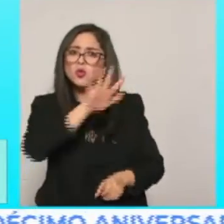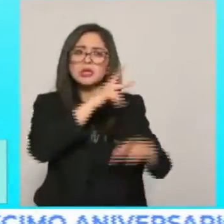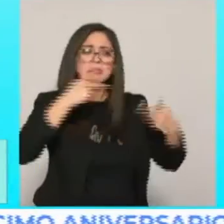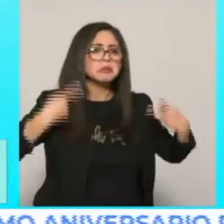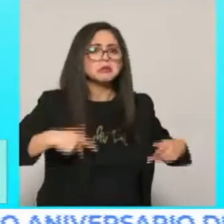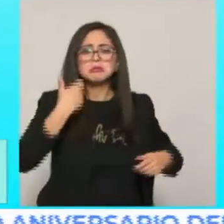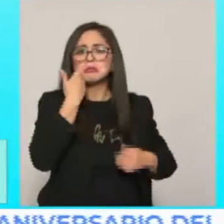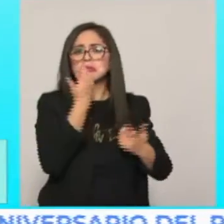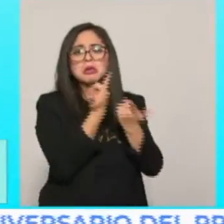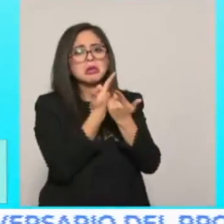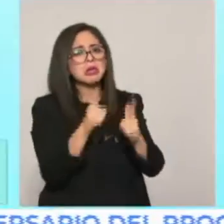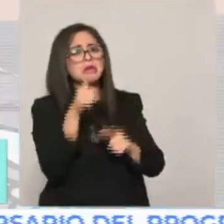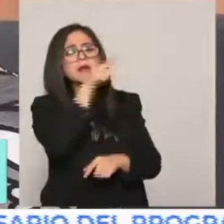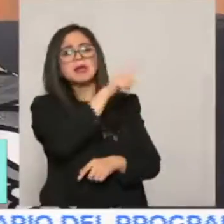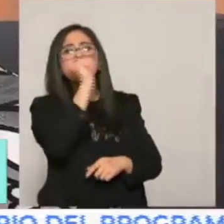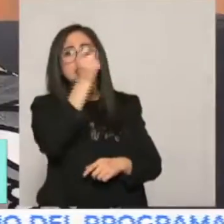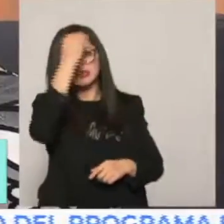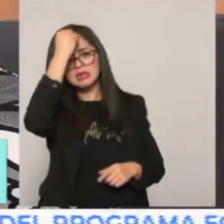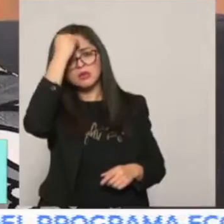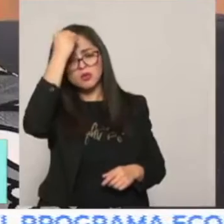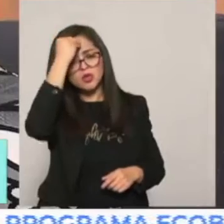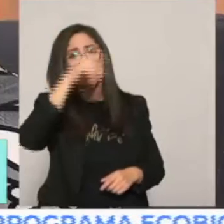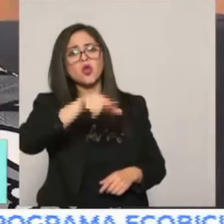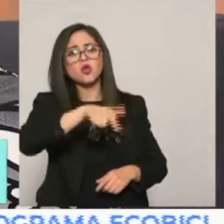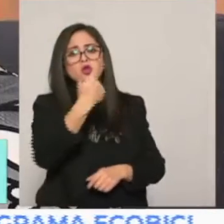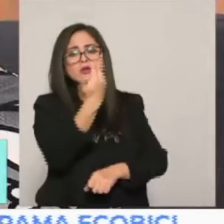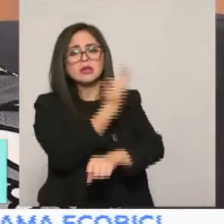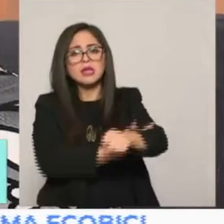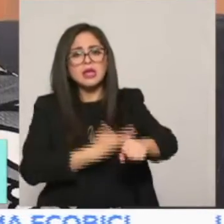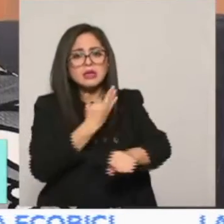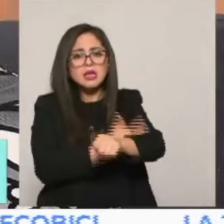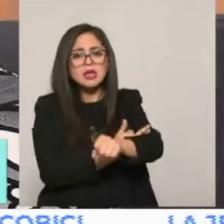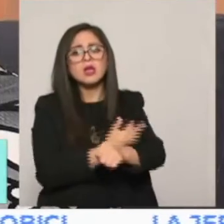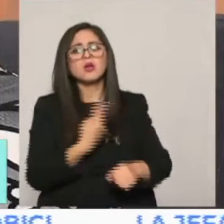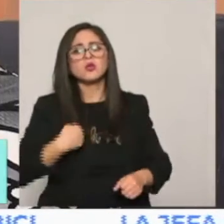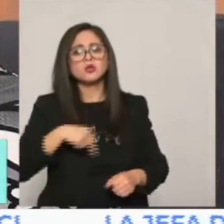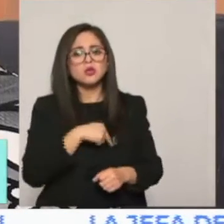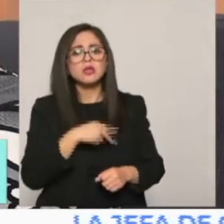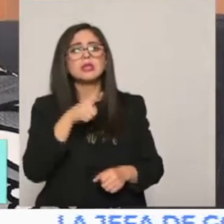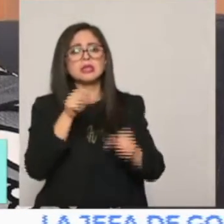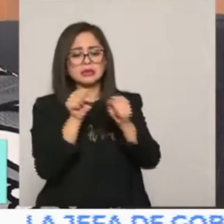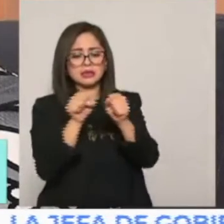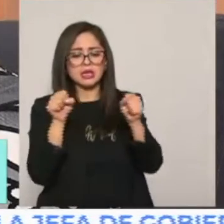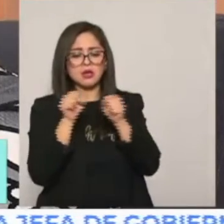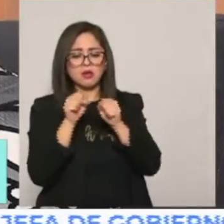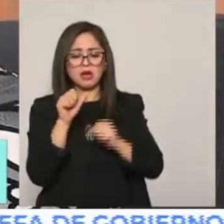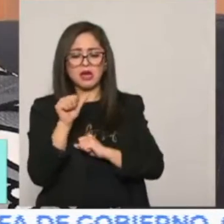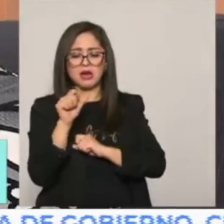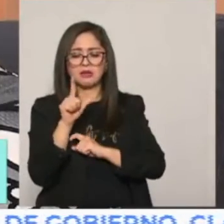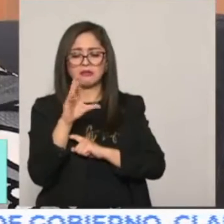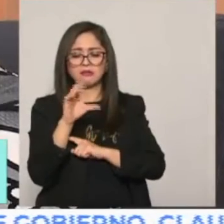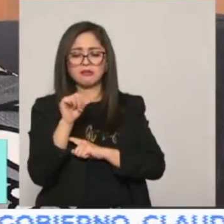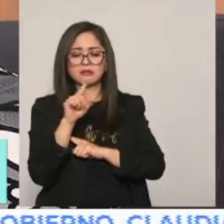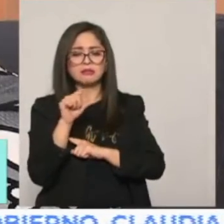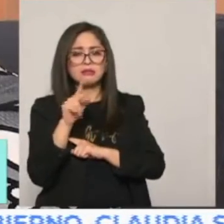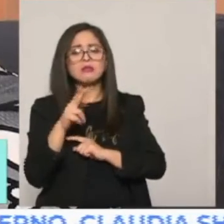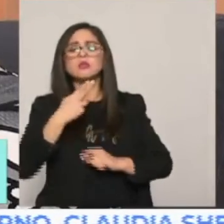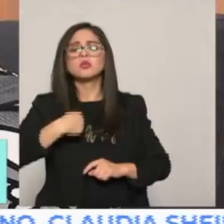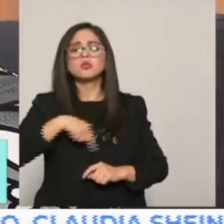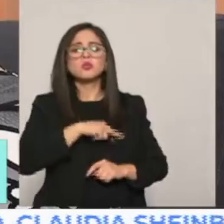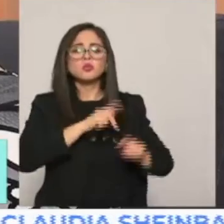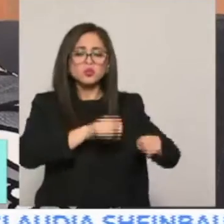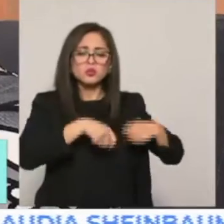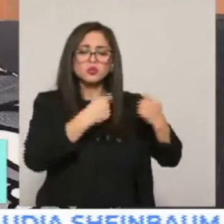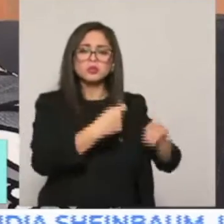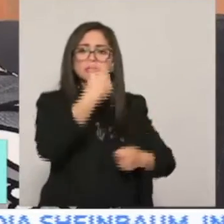que quieran acompañarnos en el Castillo de Chapultepec. Vamos a estar ahí con... ¿Salón Alcázar? En el Alcázar, exactamente. Vamos a estar ahí presentando los